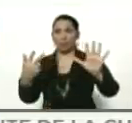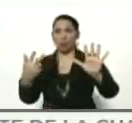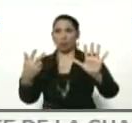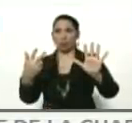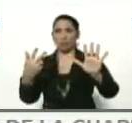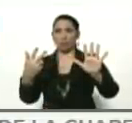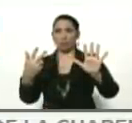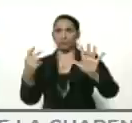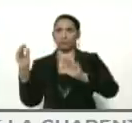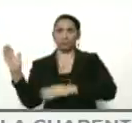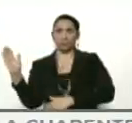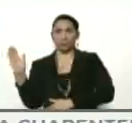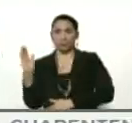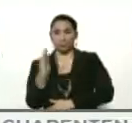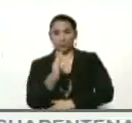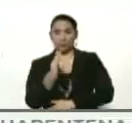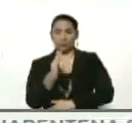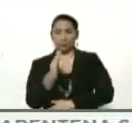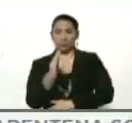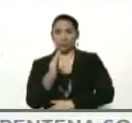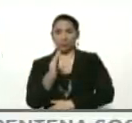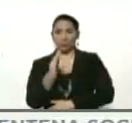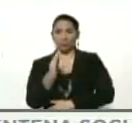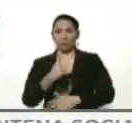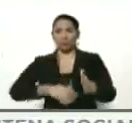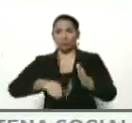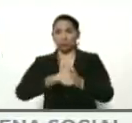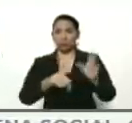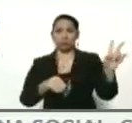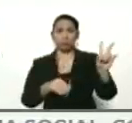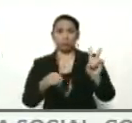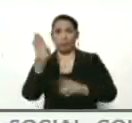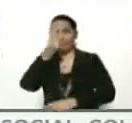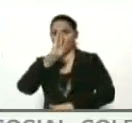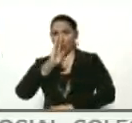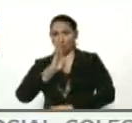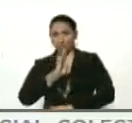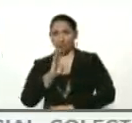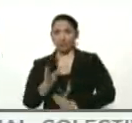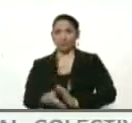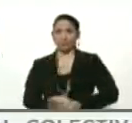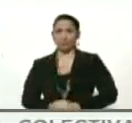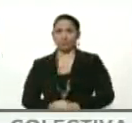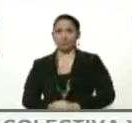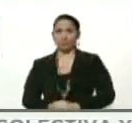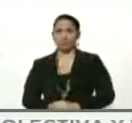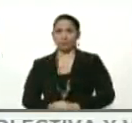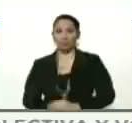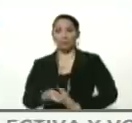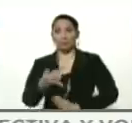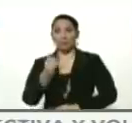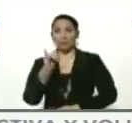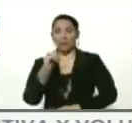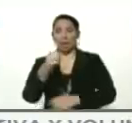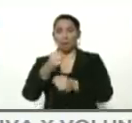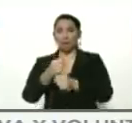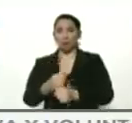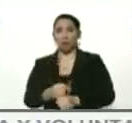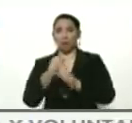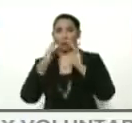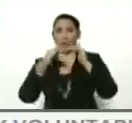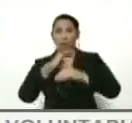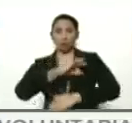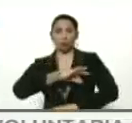justamente son connacionales que han regresado de Brasil, están en el puesto de atención